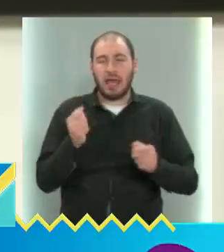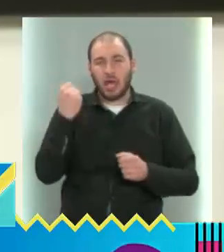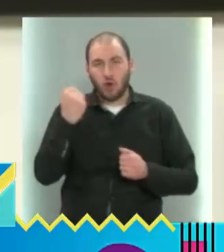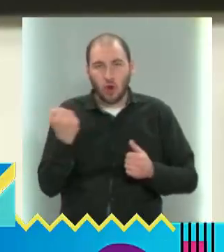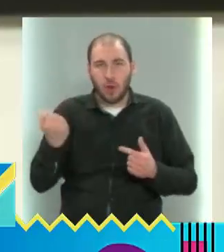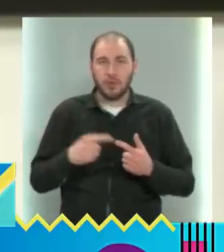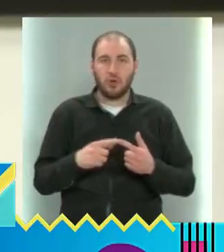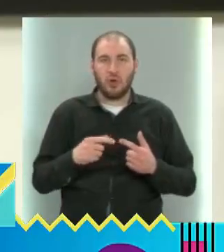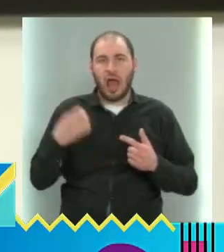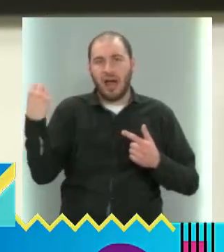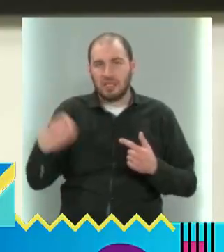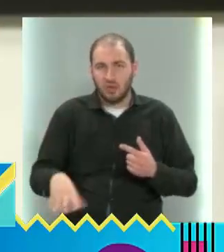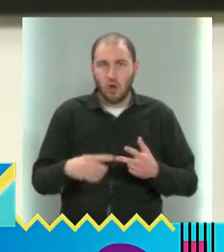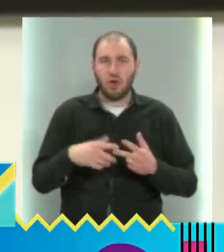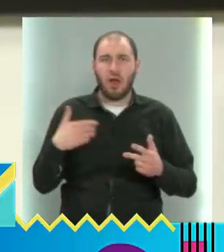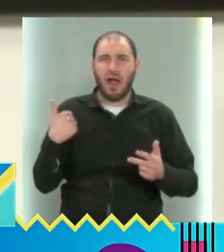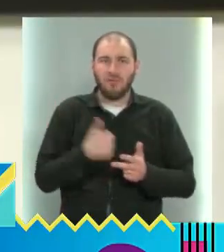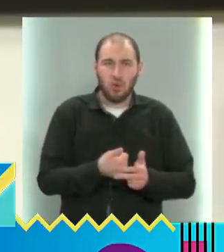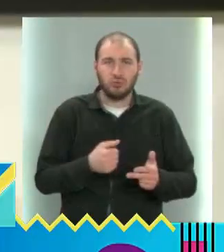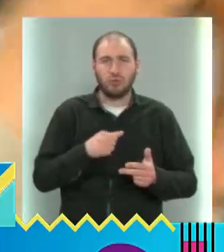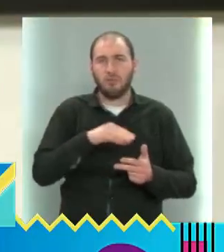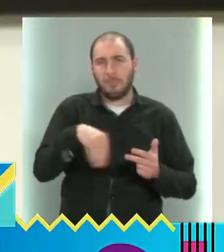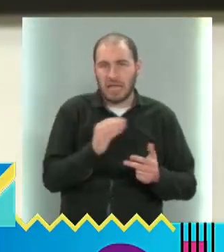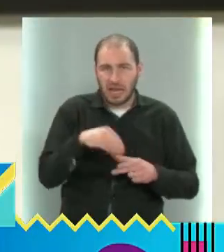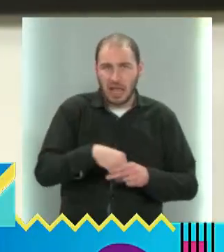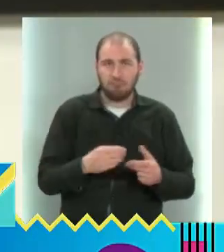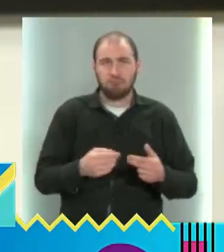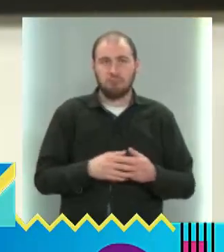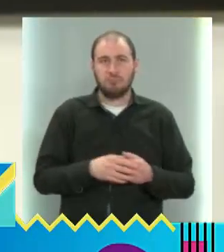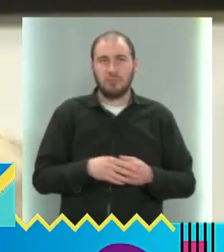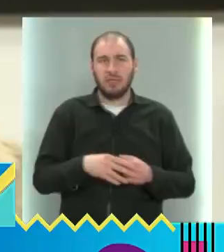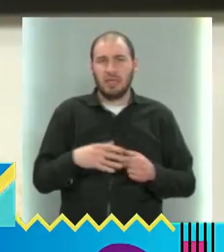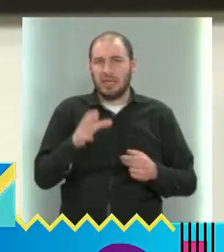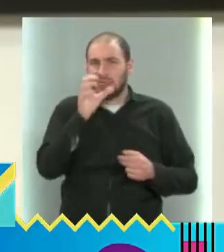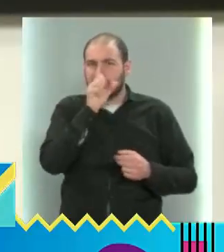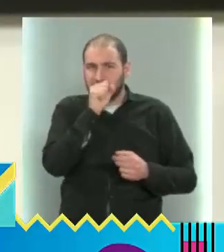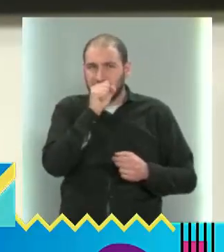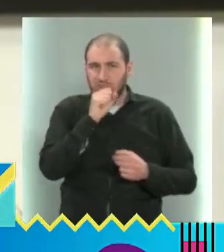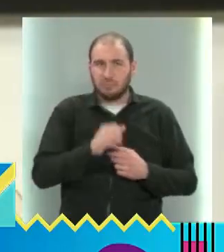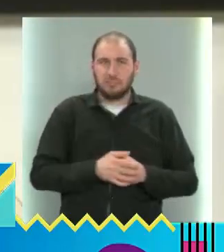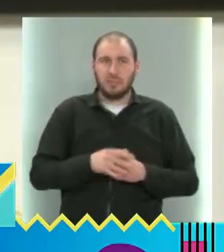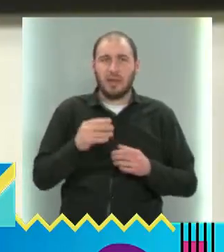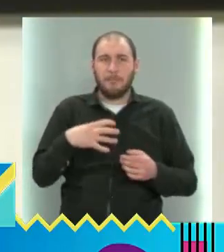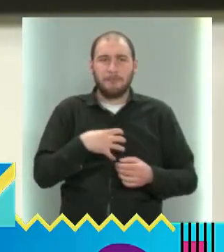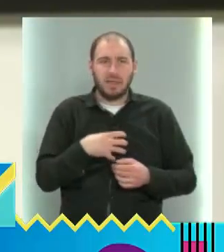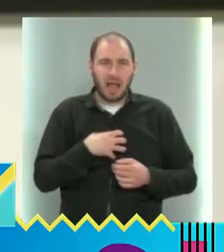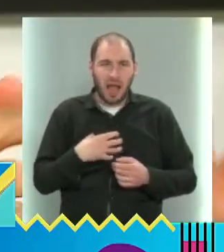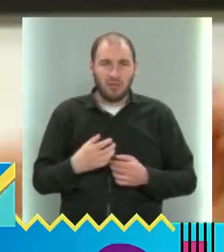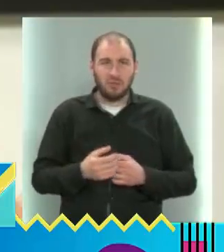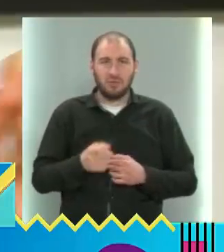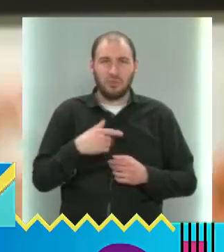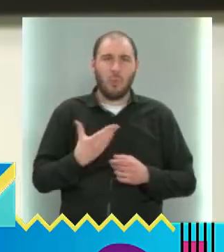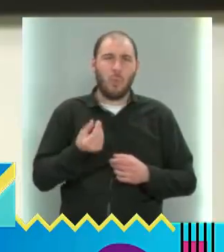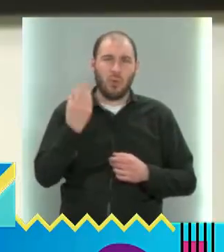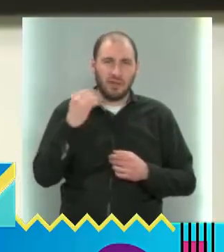económicas, abandonos, abusos familiares. O sea, la clandestinidad y el pecado, digamos, que lo he